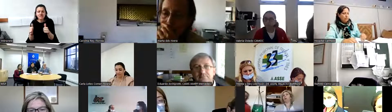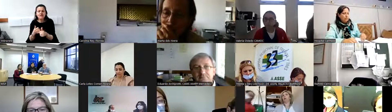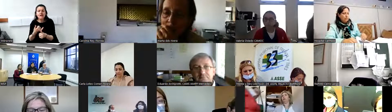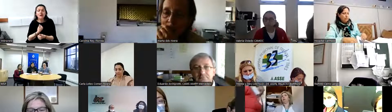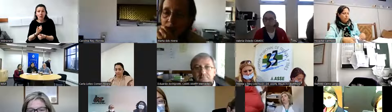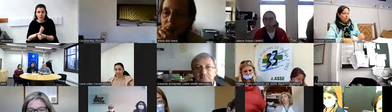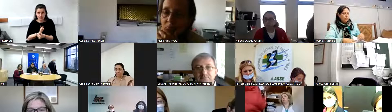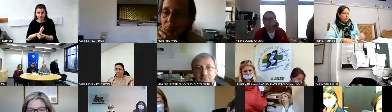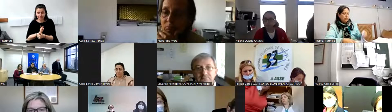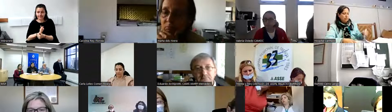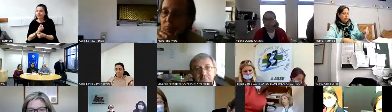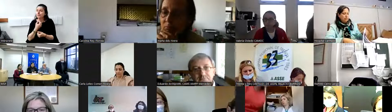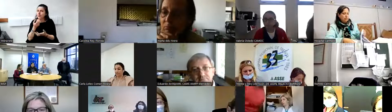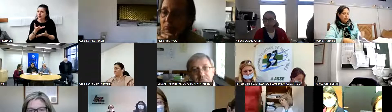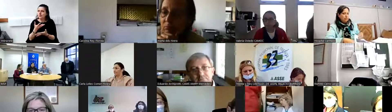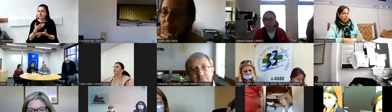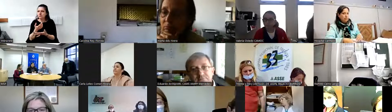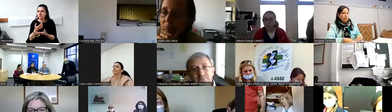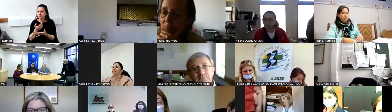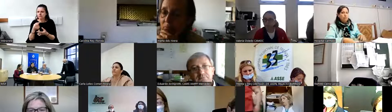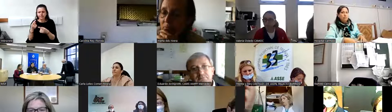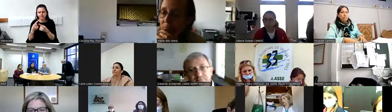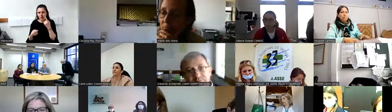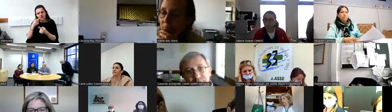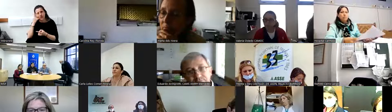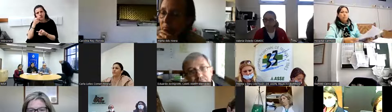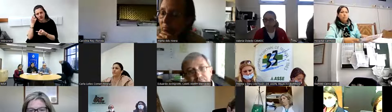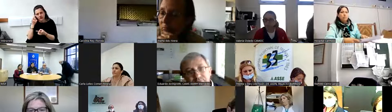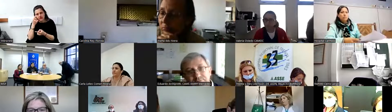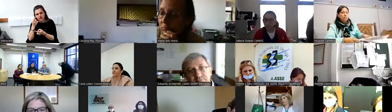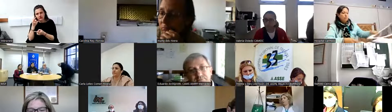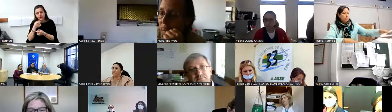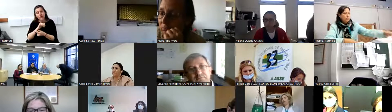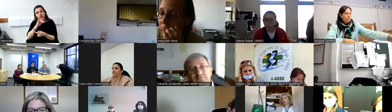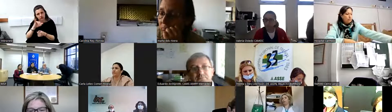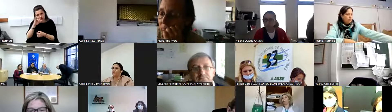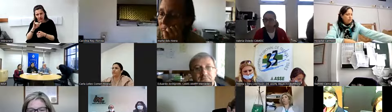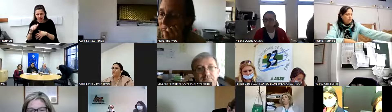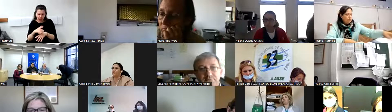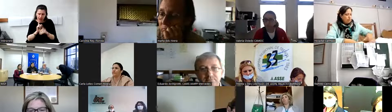surgieron cosas muy interesantes. Nombro algunas de las que están.